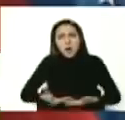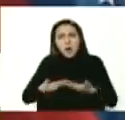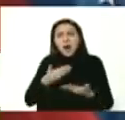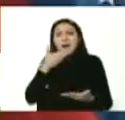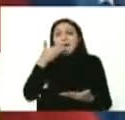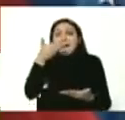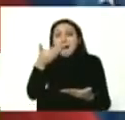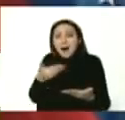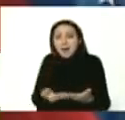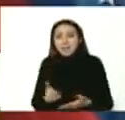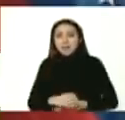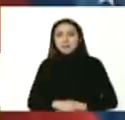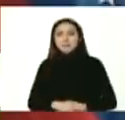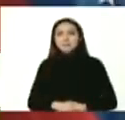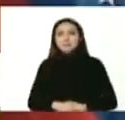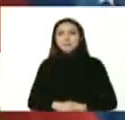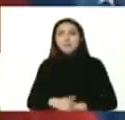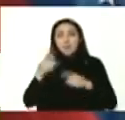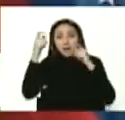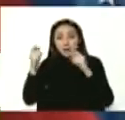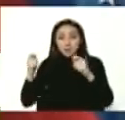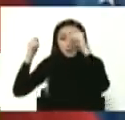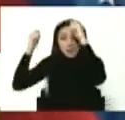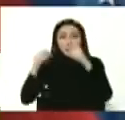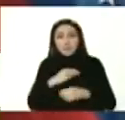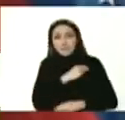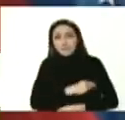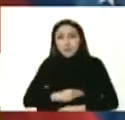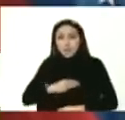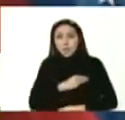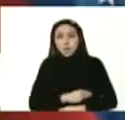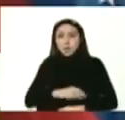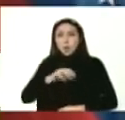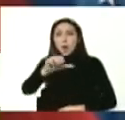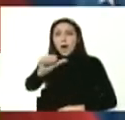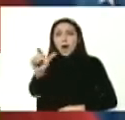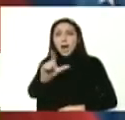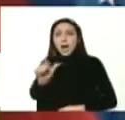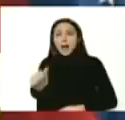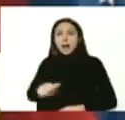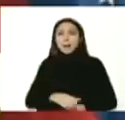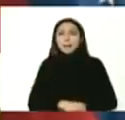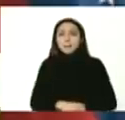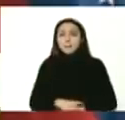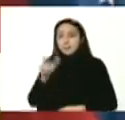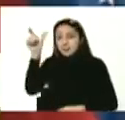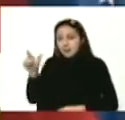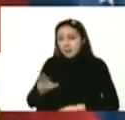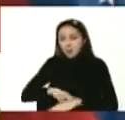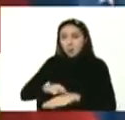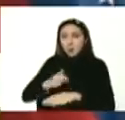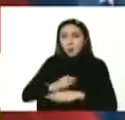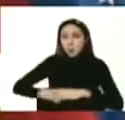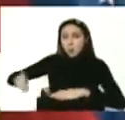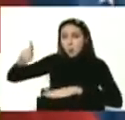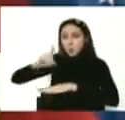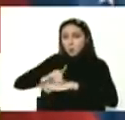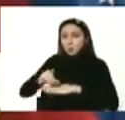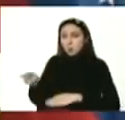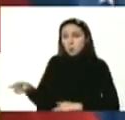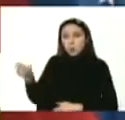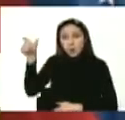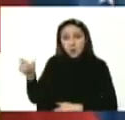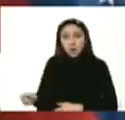agradecer a nuestra embajada, a nuestra misión en La Haya, a la doctora Haifa, quien